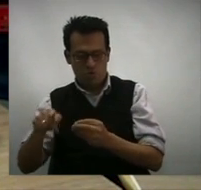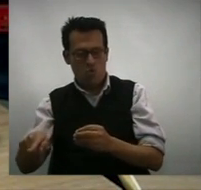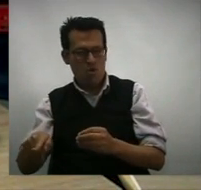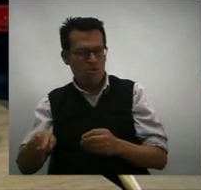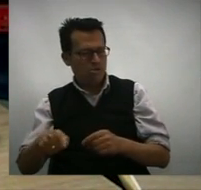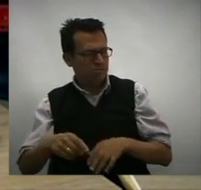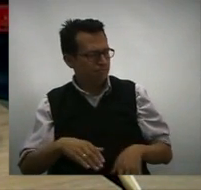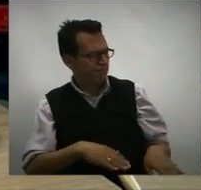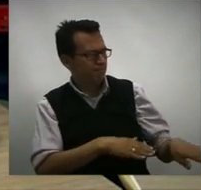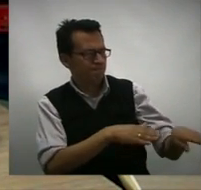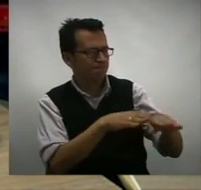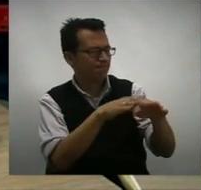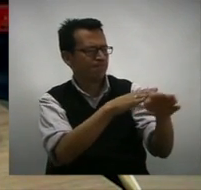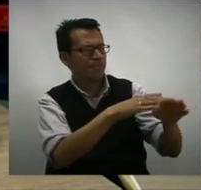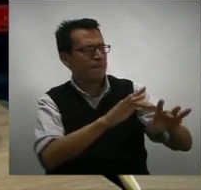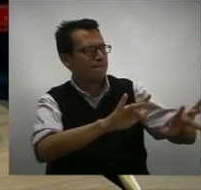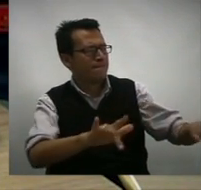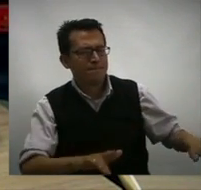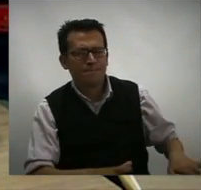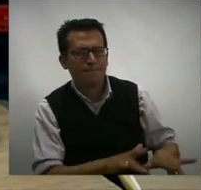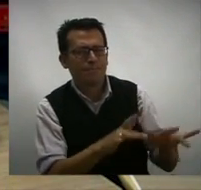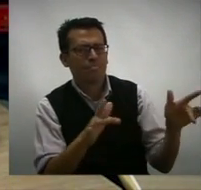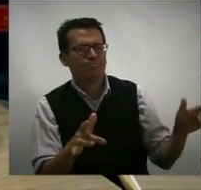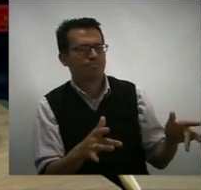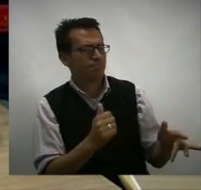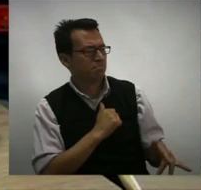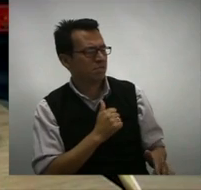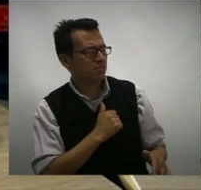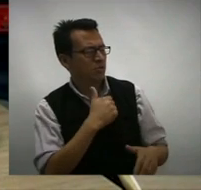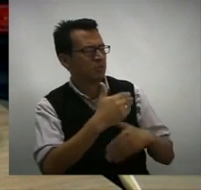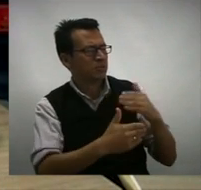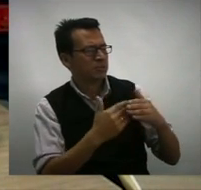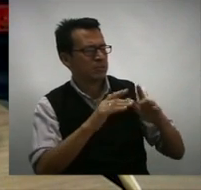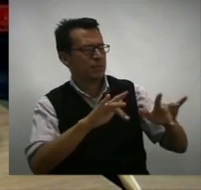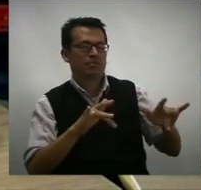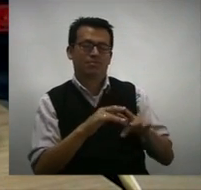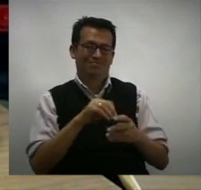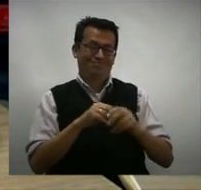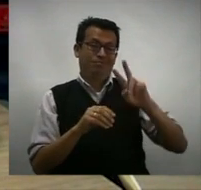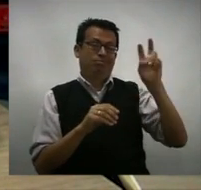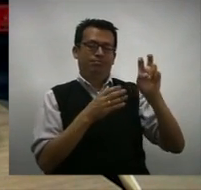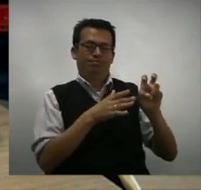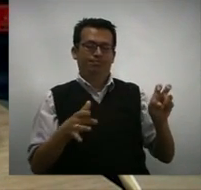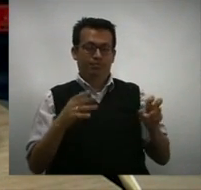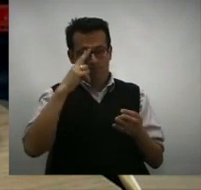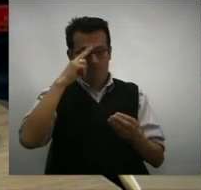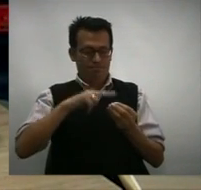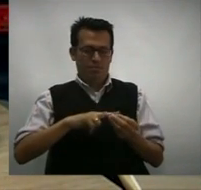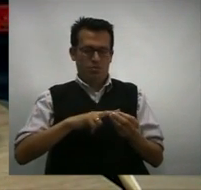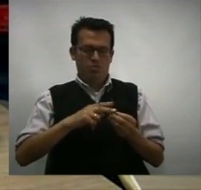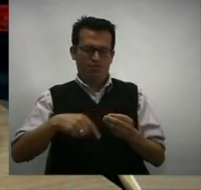humanidad hacia sí misma, la ascensión de la humanidad hacia sí misma. Comillas, el mito comunica lo